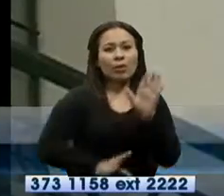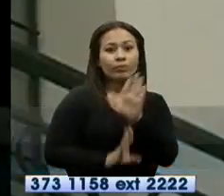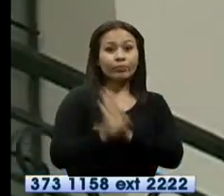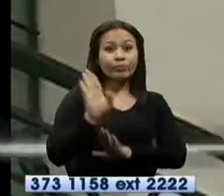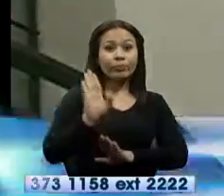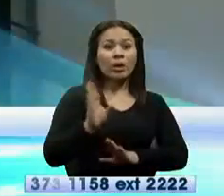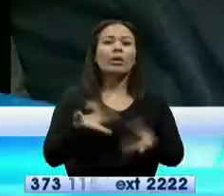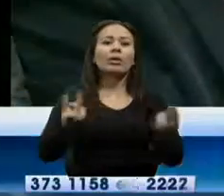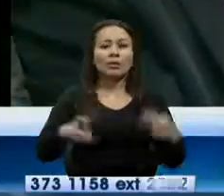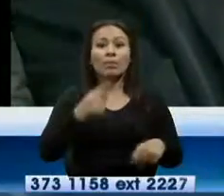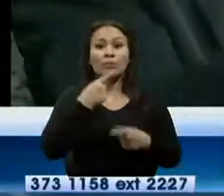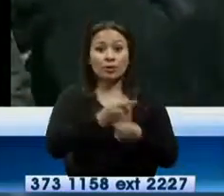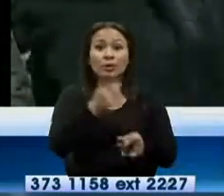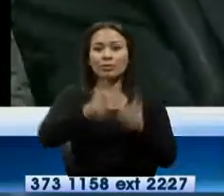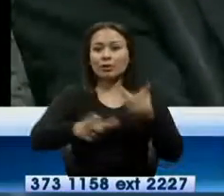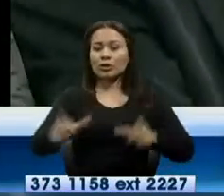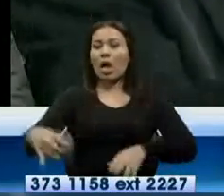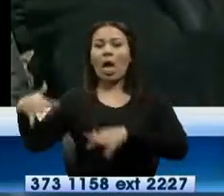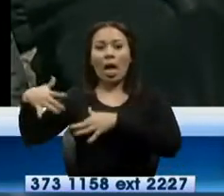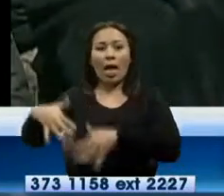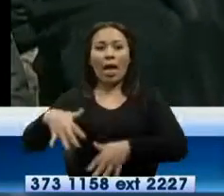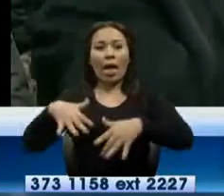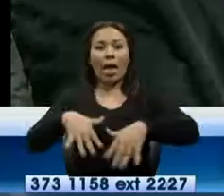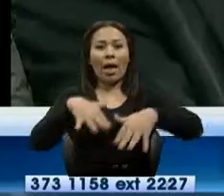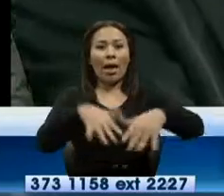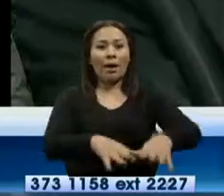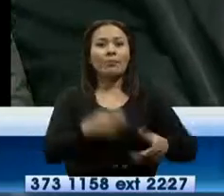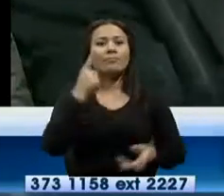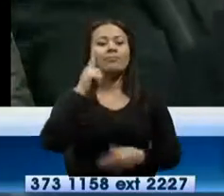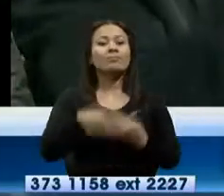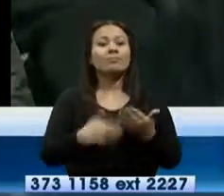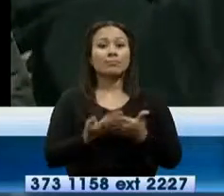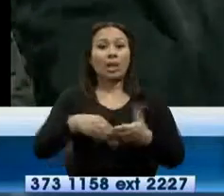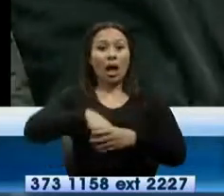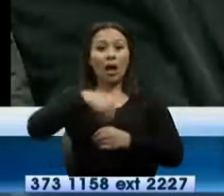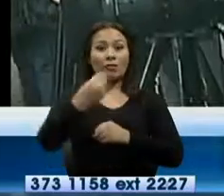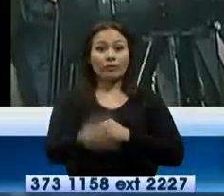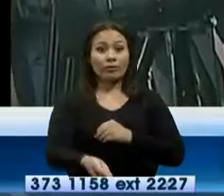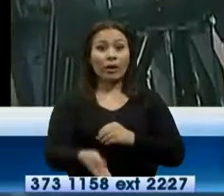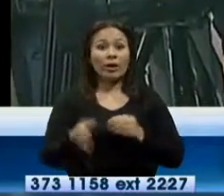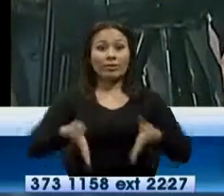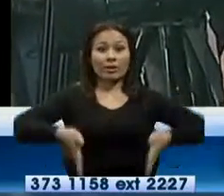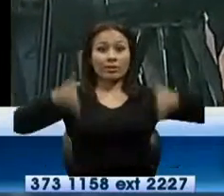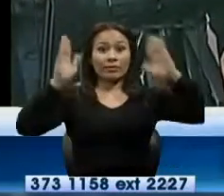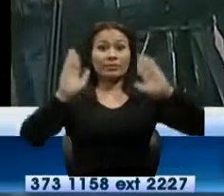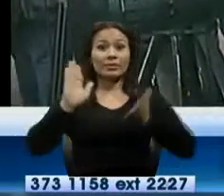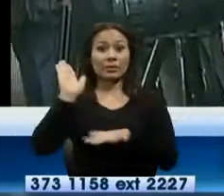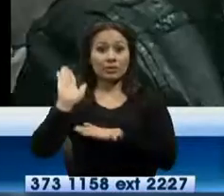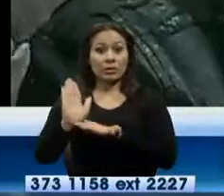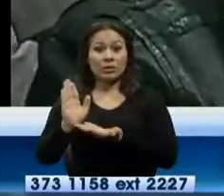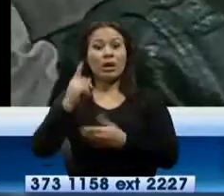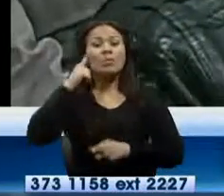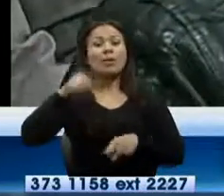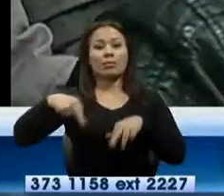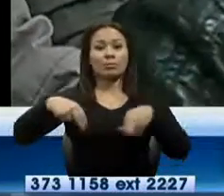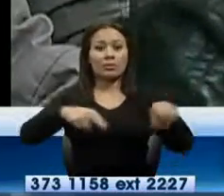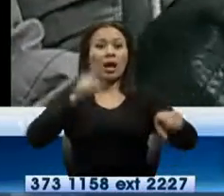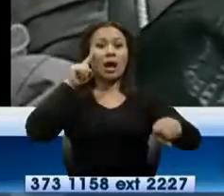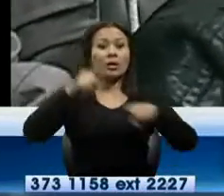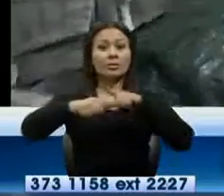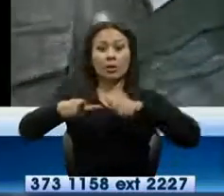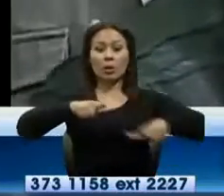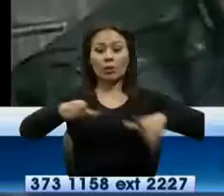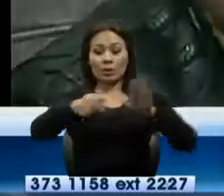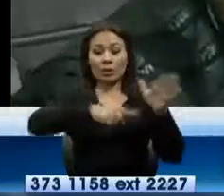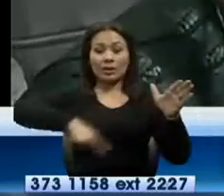se movilizan. Este jueves 17 se concentrarán en los exteriores de la Caja del Seguro para marchar hasta el centro histórico de la capital,